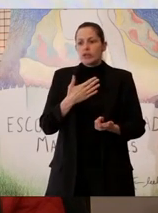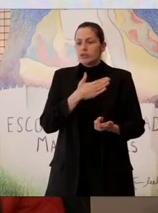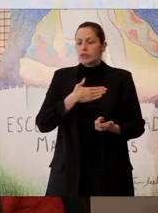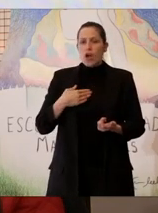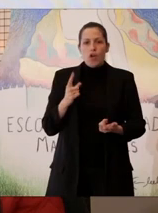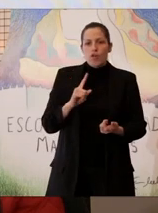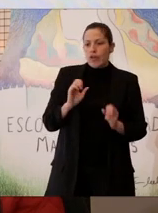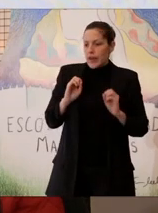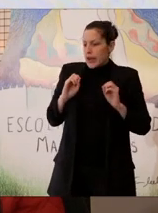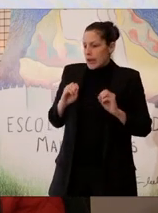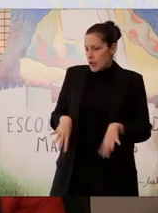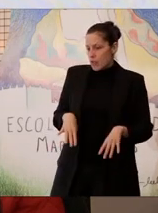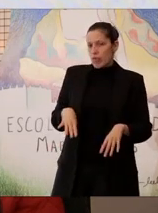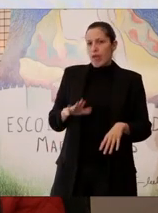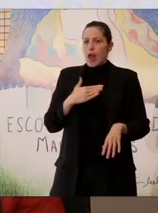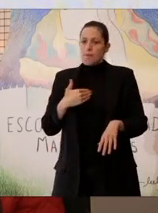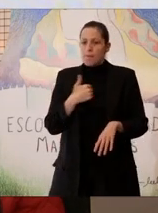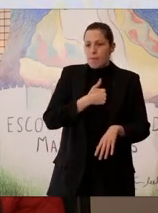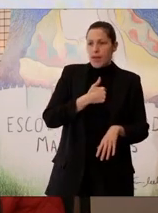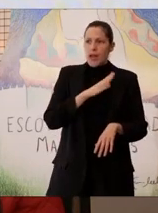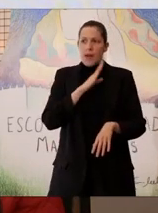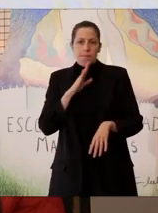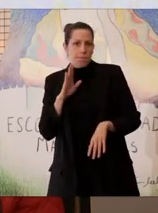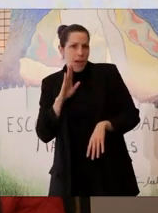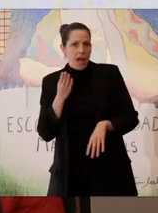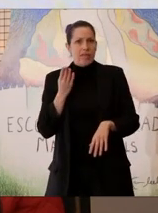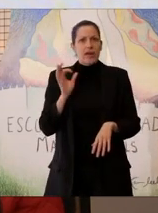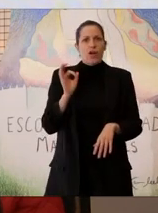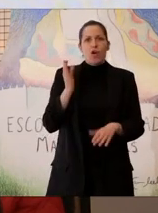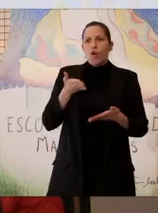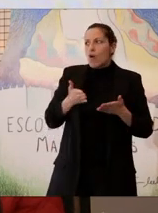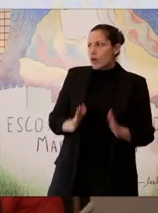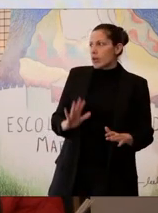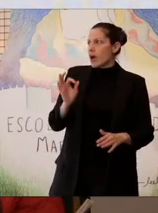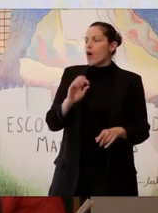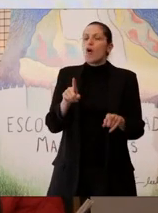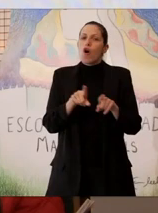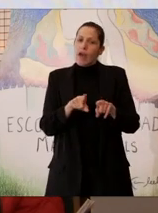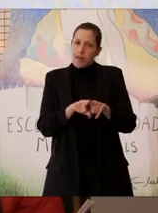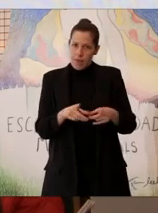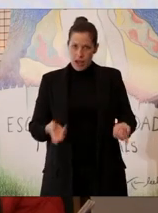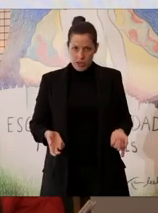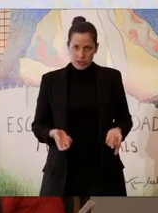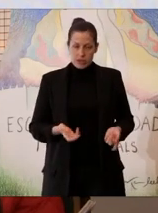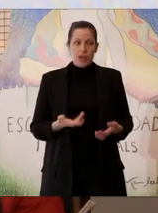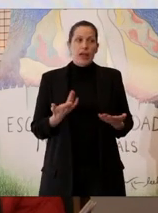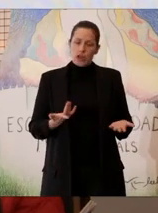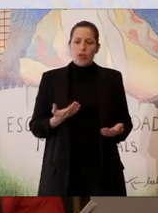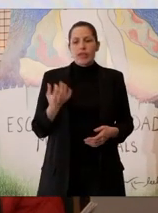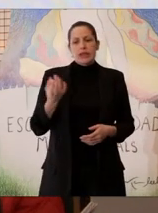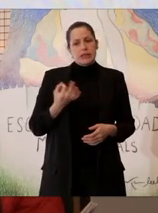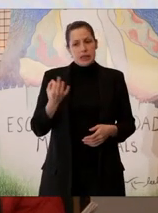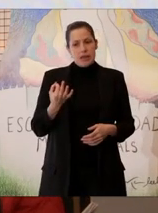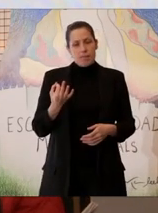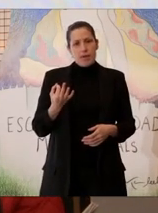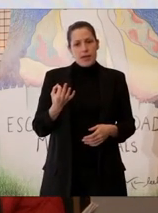de madres, de hijas, de hermanas, y que eso se tenga en cuenta a la hora de decidir si eso puede